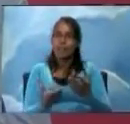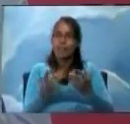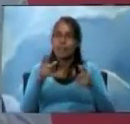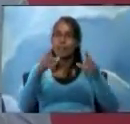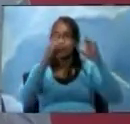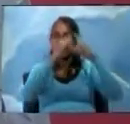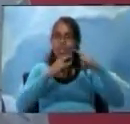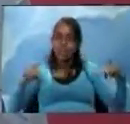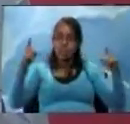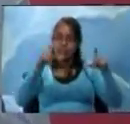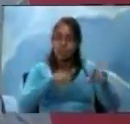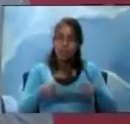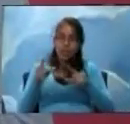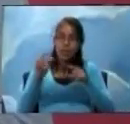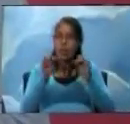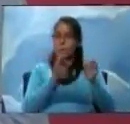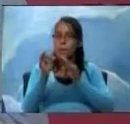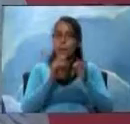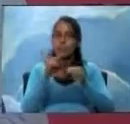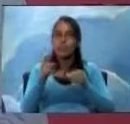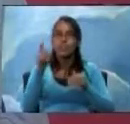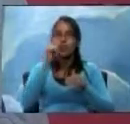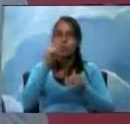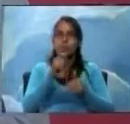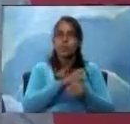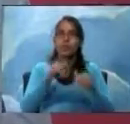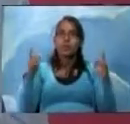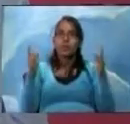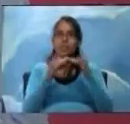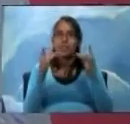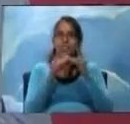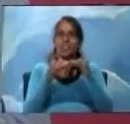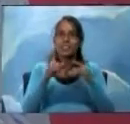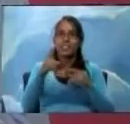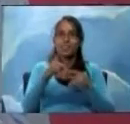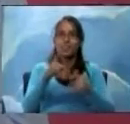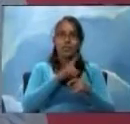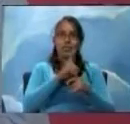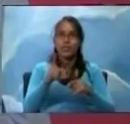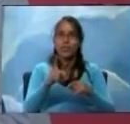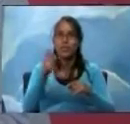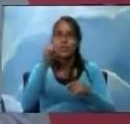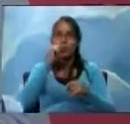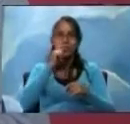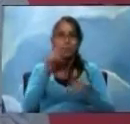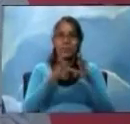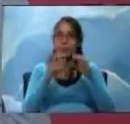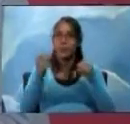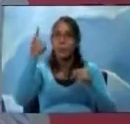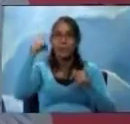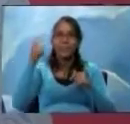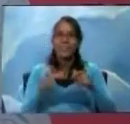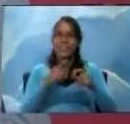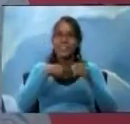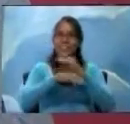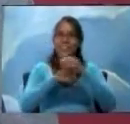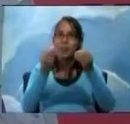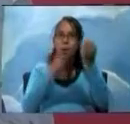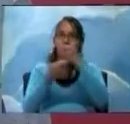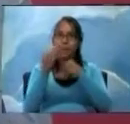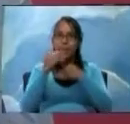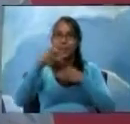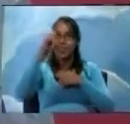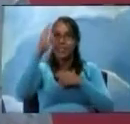ese aposento a ese hombre, de haberle preparado a ese hombre una cama, de haberle preparado a ese hombre allí para que se hospedara y